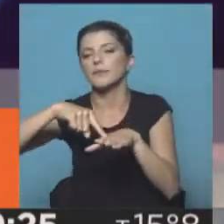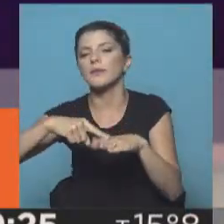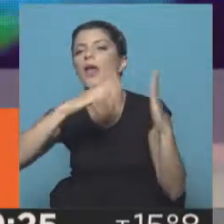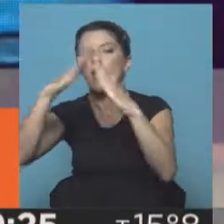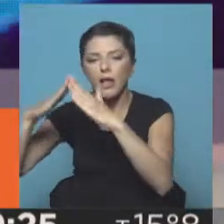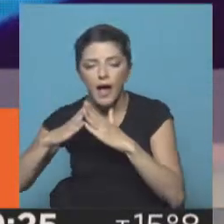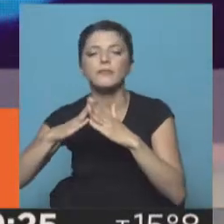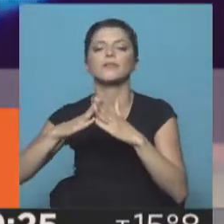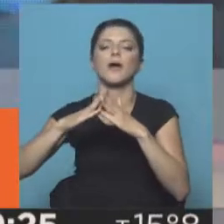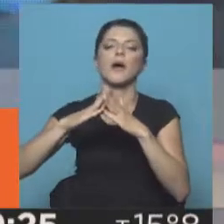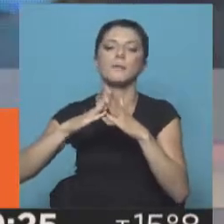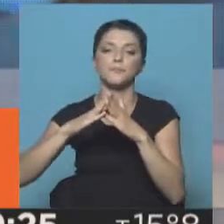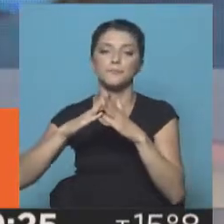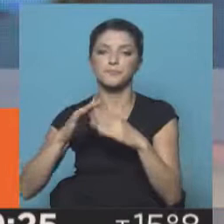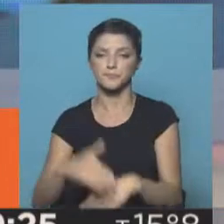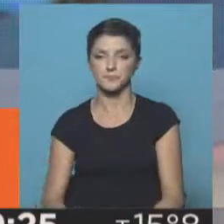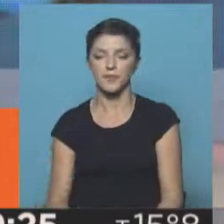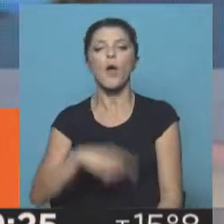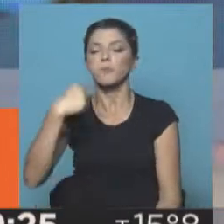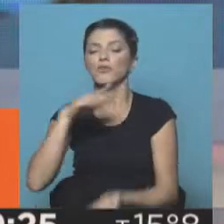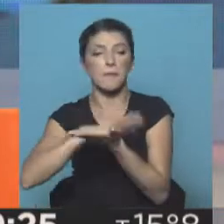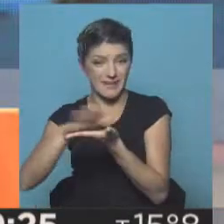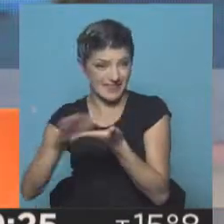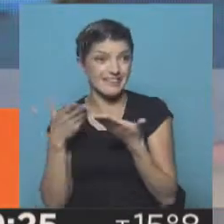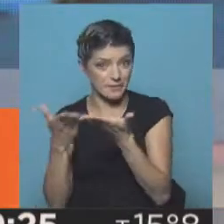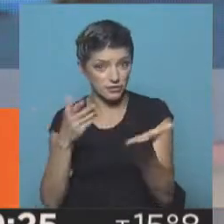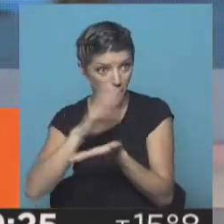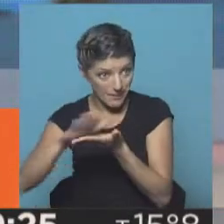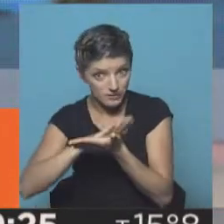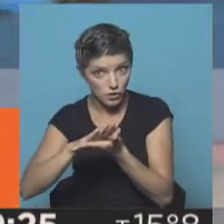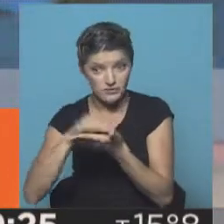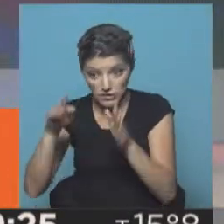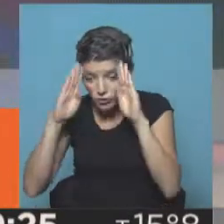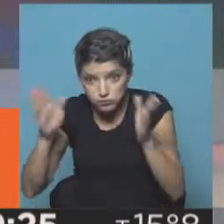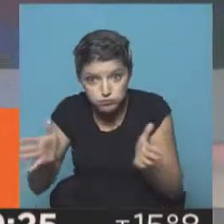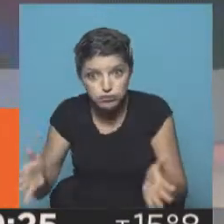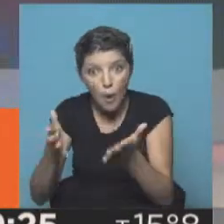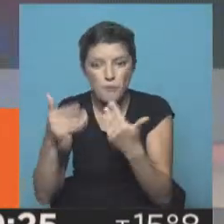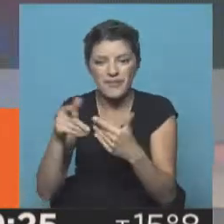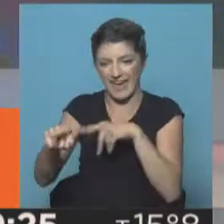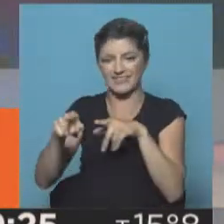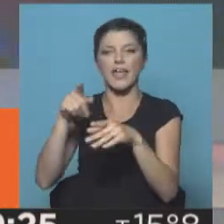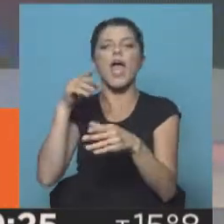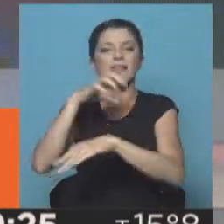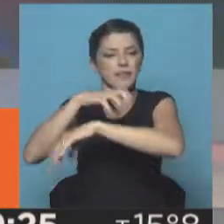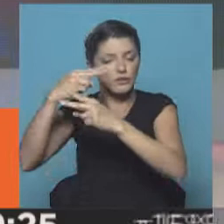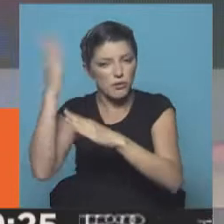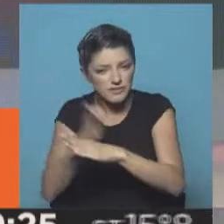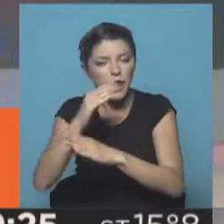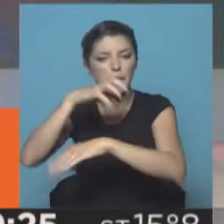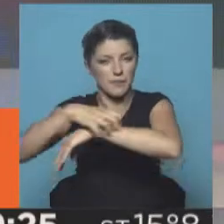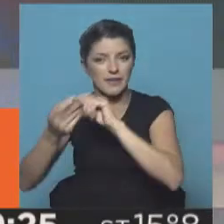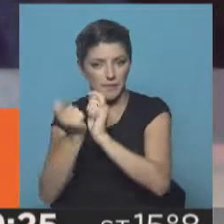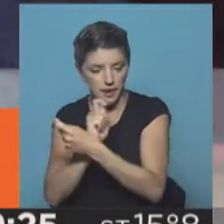social, mucha obra básica de servicios básicos, puede empezar a revertirla. Ese 25% estructural requiere de cambios en la